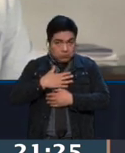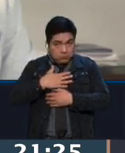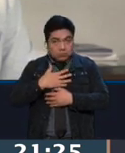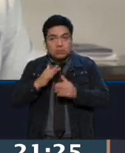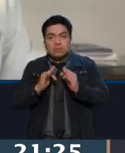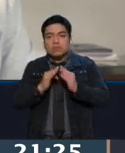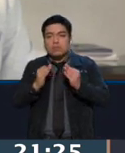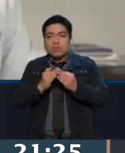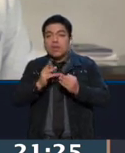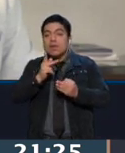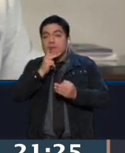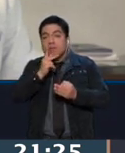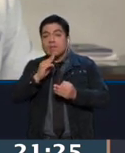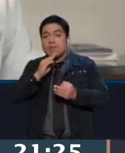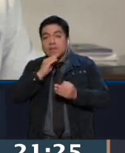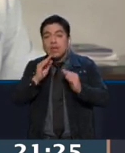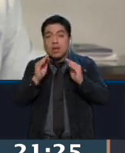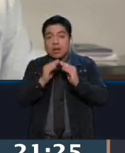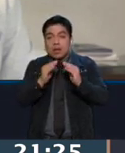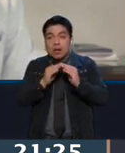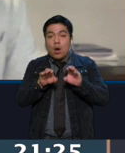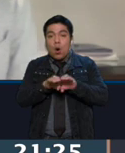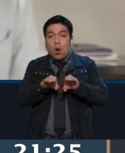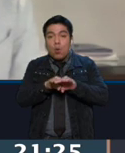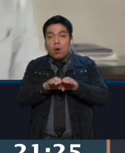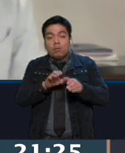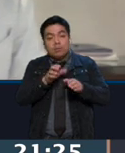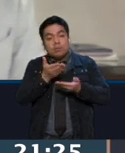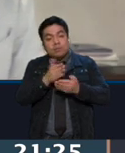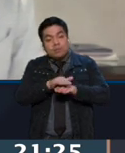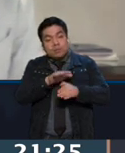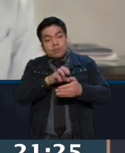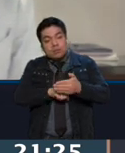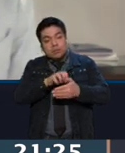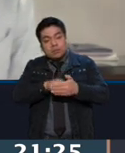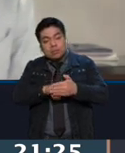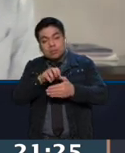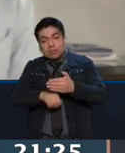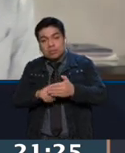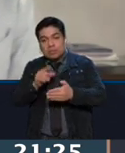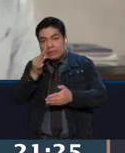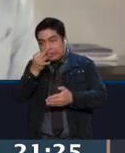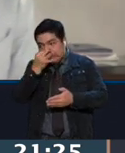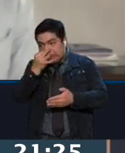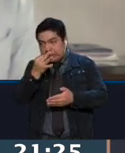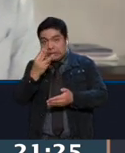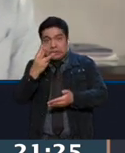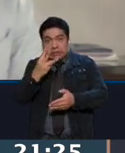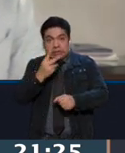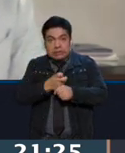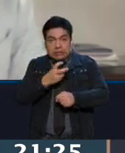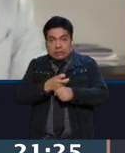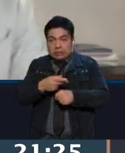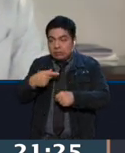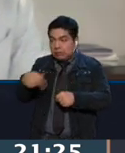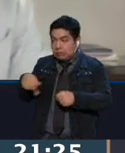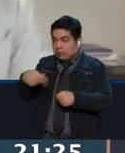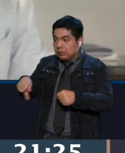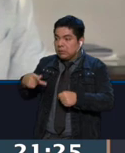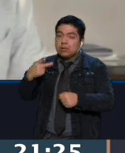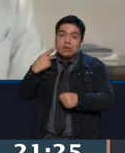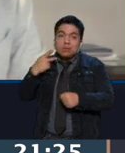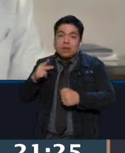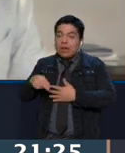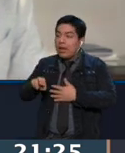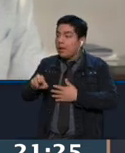en la que mis papás pudieron tener una casa fue a través de un crédito que finalmente tuvieron que pagar pues, casi 3 veces por las políticas neoliberales de Ernesto Zedillo, que hoy